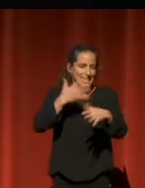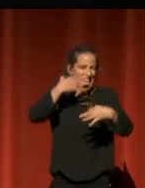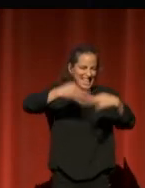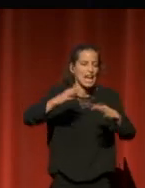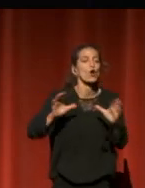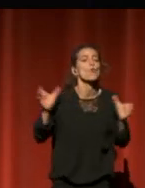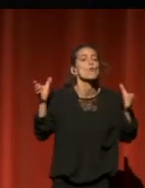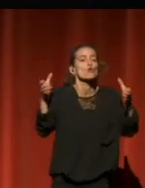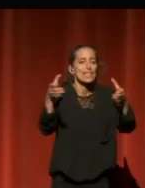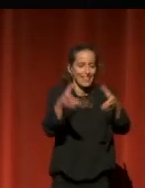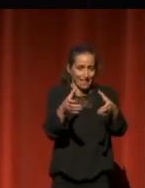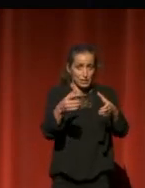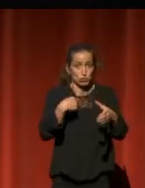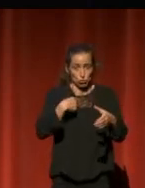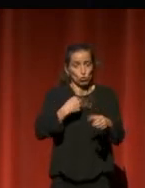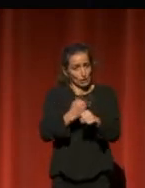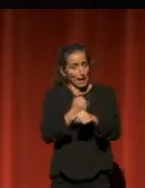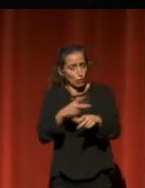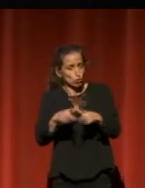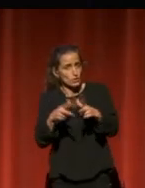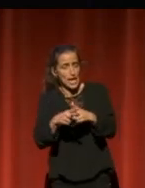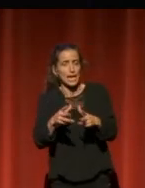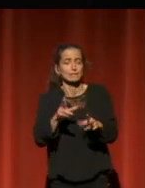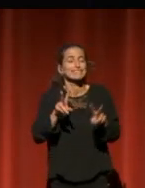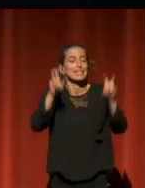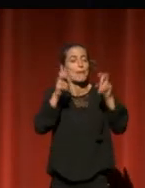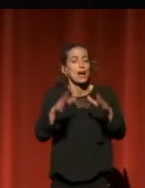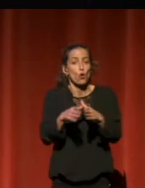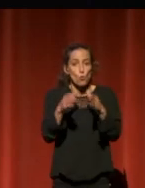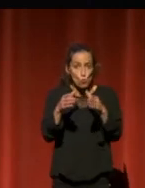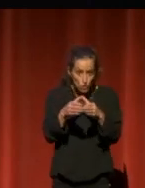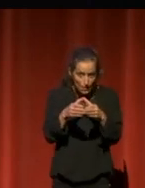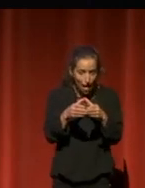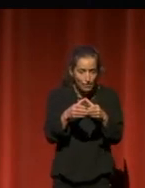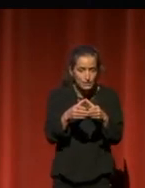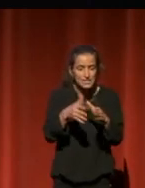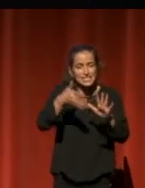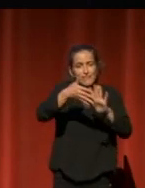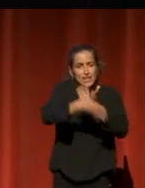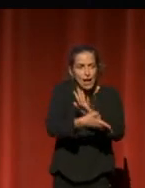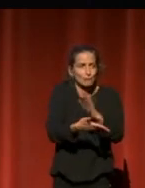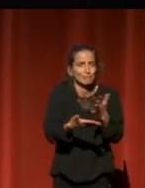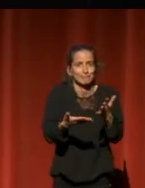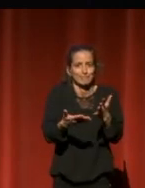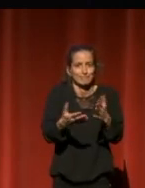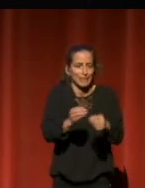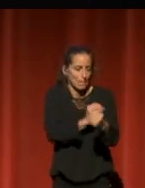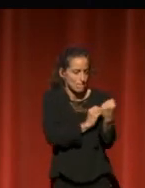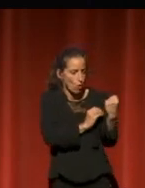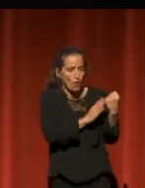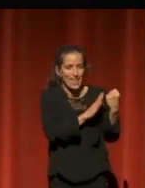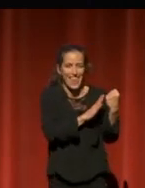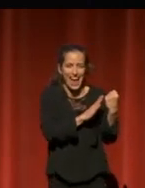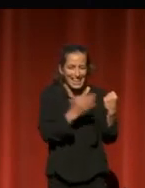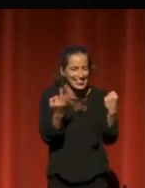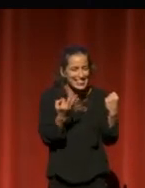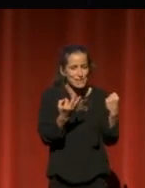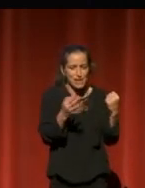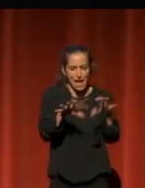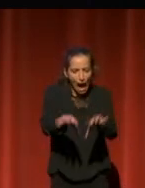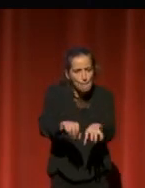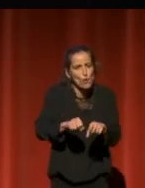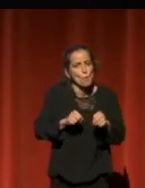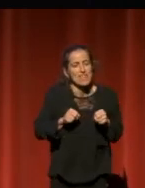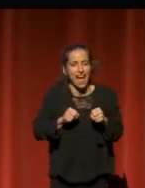comunidad y de bibliotecas comunitarias, creemos... en que la comunidad se tiene que empoderar, se tiene que apropiar y tiene